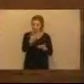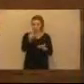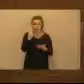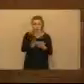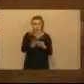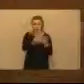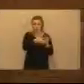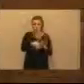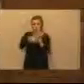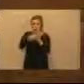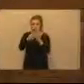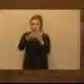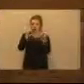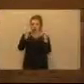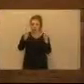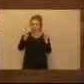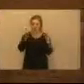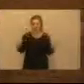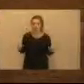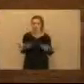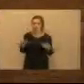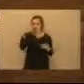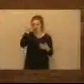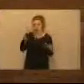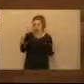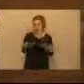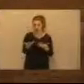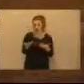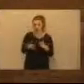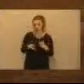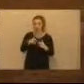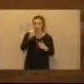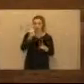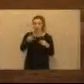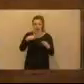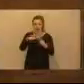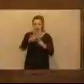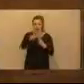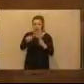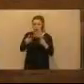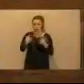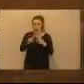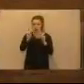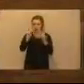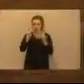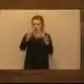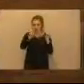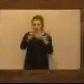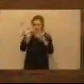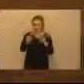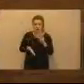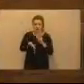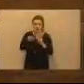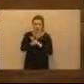enseñanza. Es urgente, consideramos urgente, la regularización de la situación del profesorado de estas enseñanzas como uno de los pilares básicos